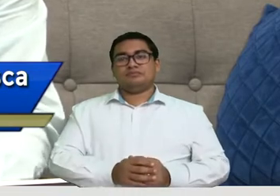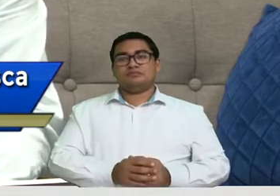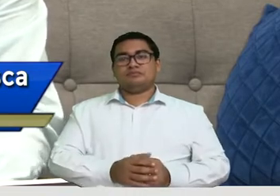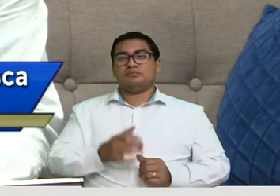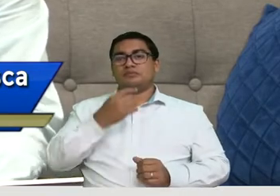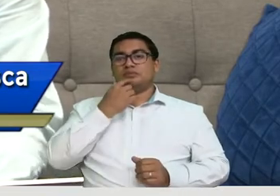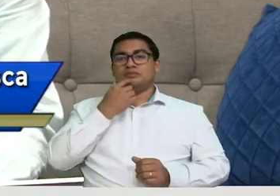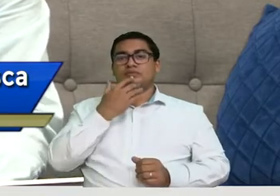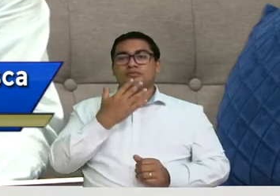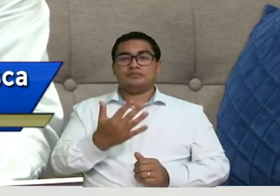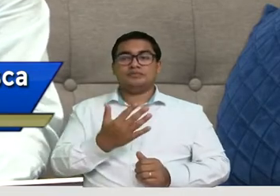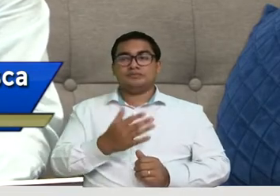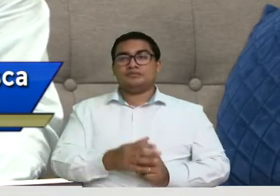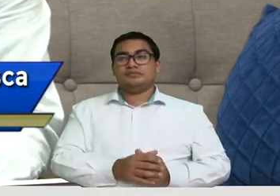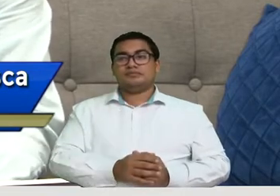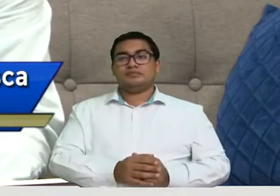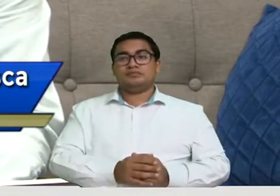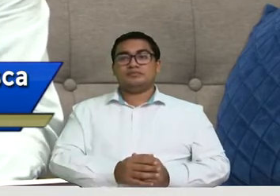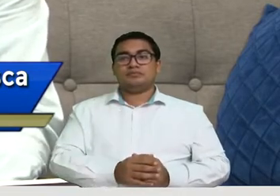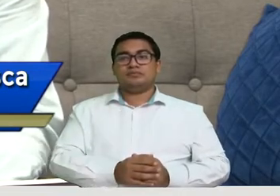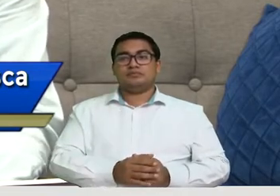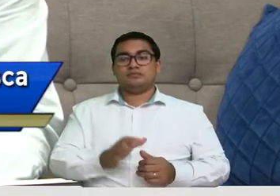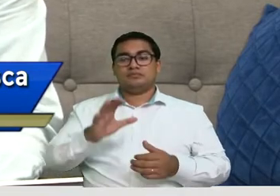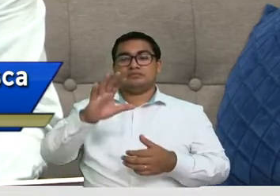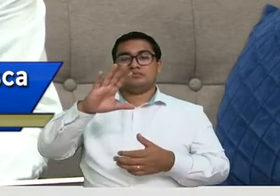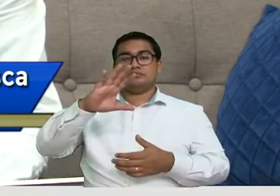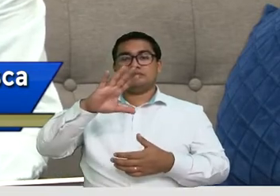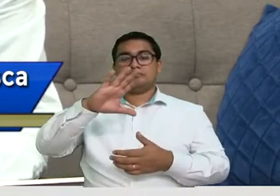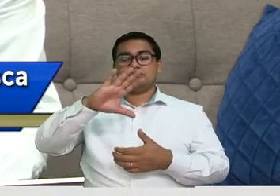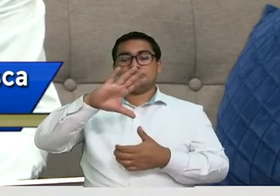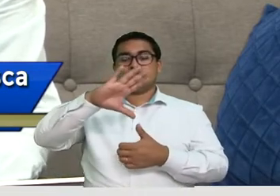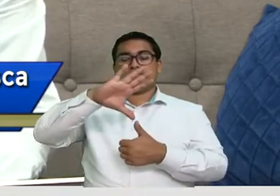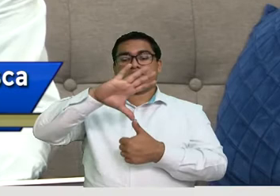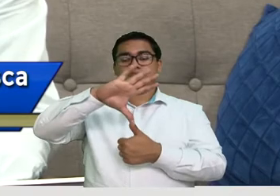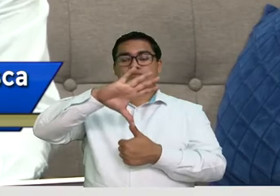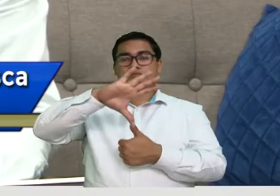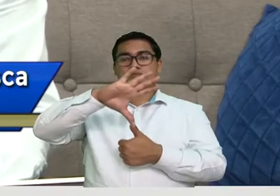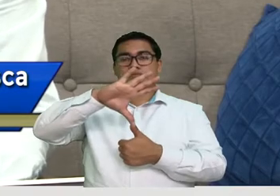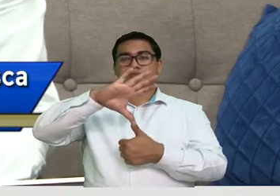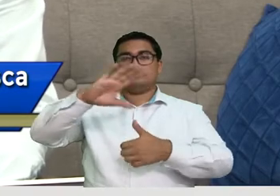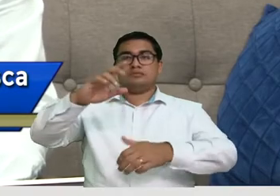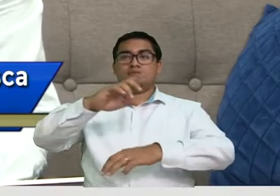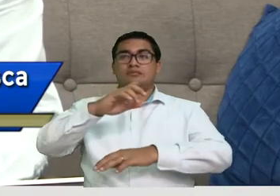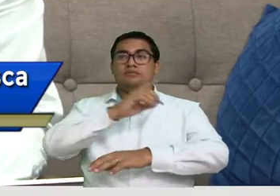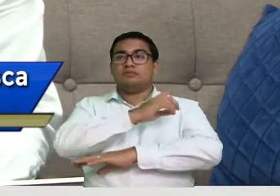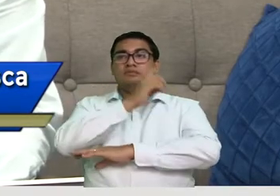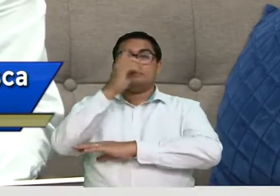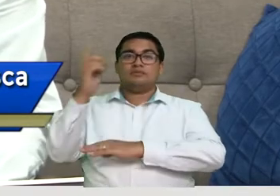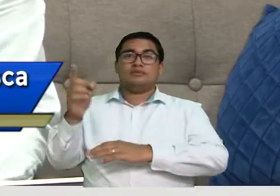está en América del Norte, okay, el Día de Acción de Gracias,